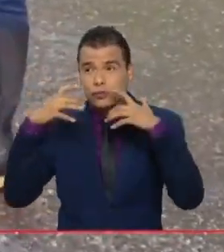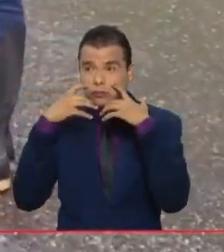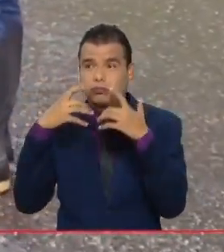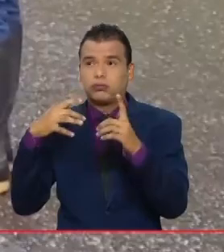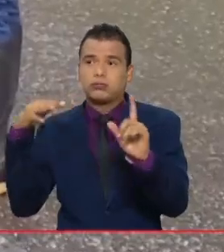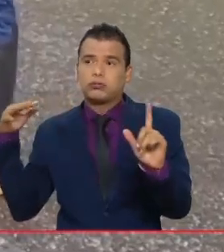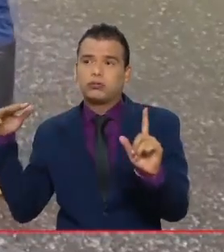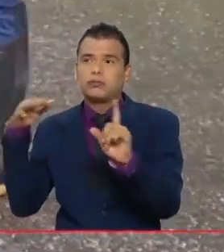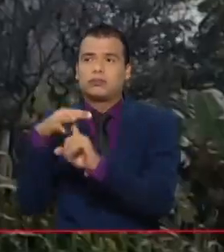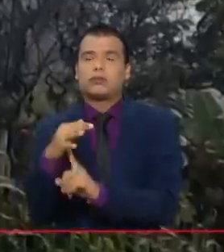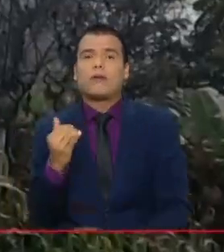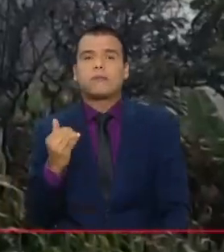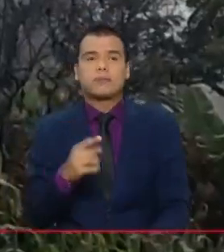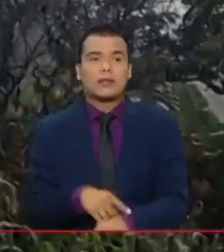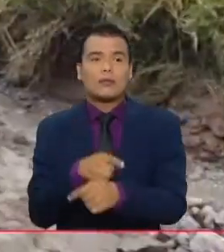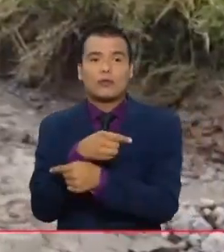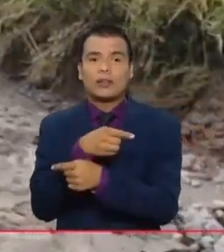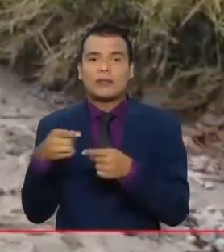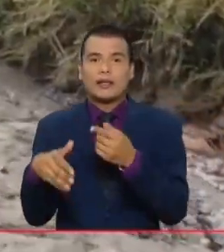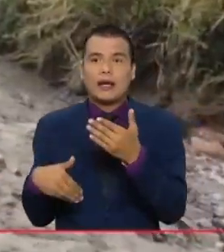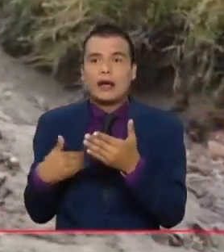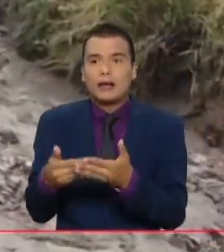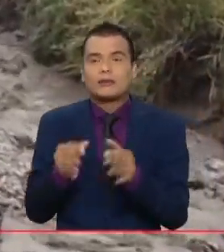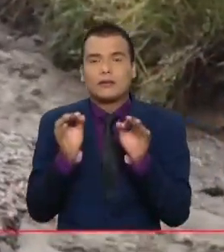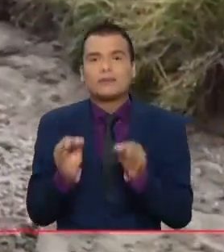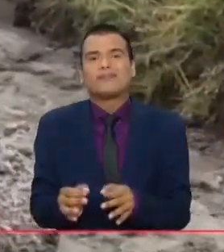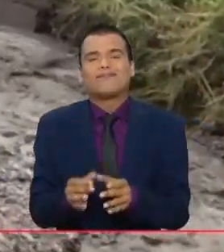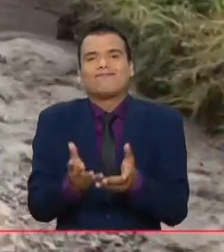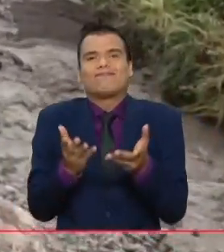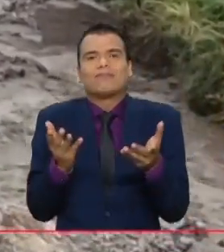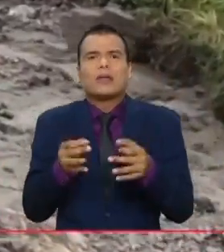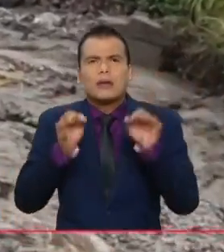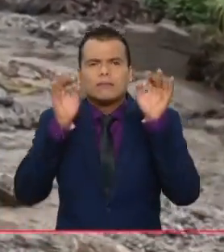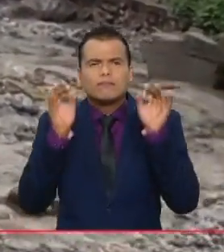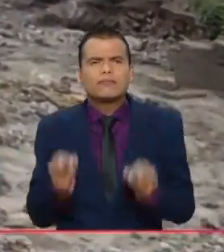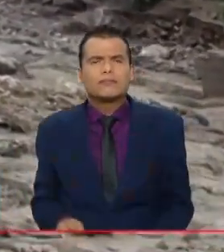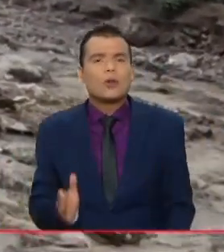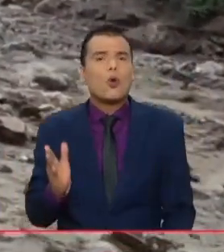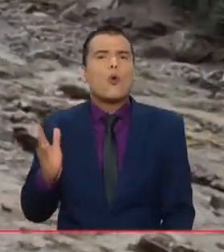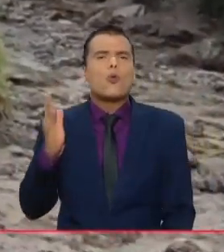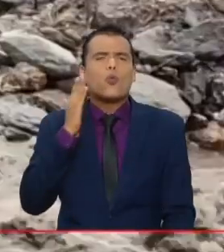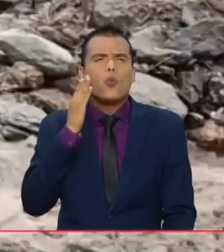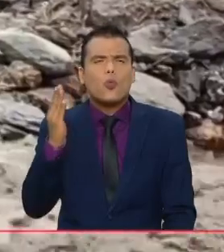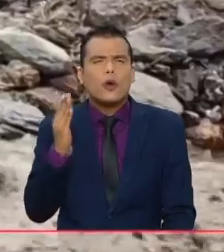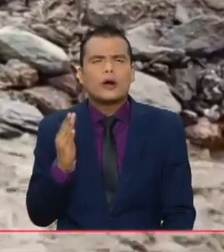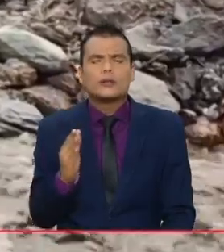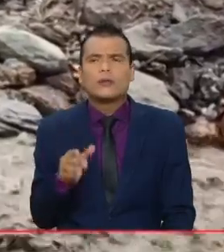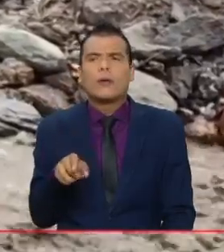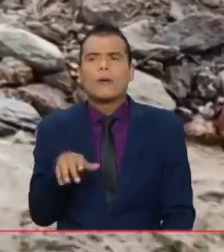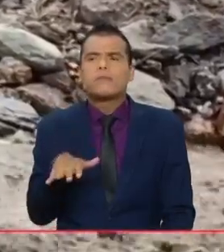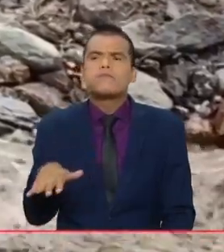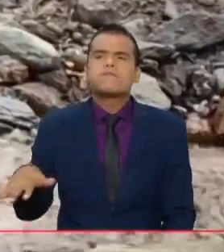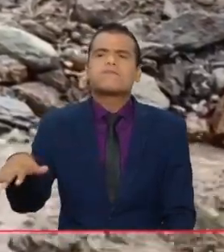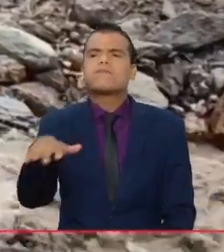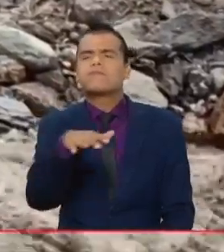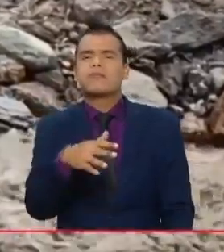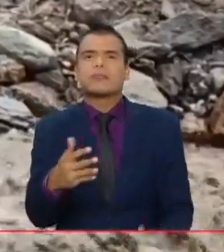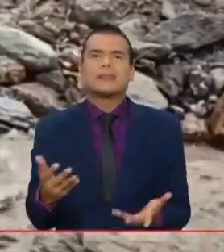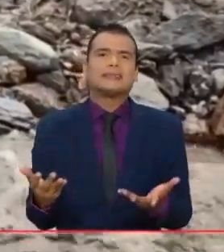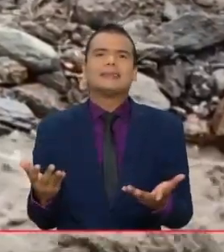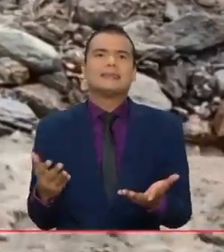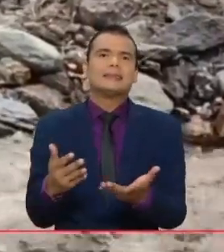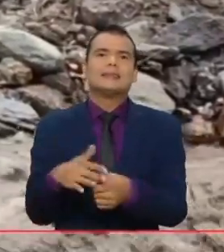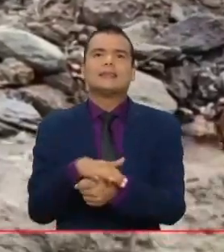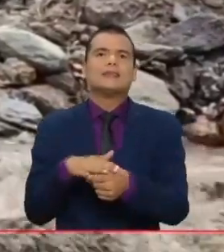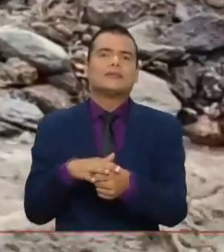primeros 8 días del mes de abril. Aunque se desconoce hasta el momento hasta cuándo, de acuerdo al lineal, irán estas lluvias, la situación